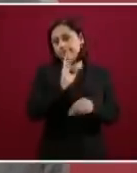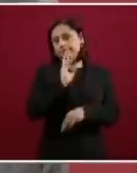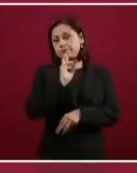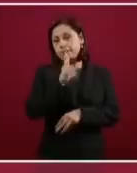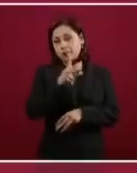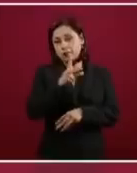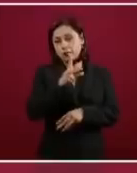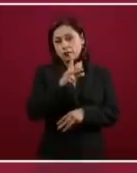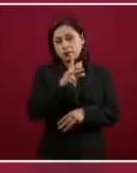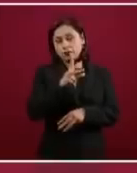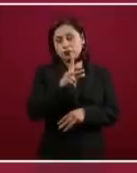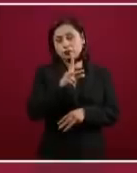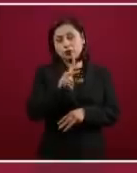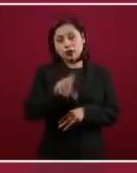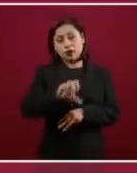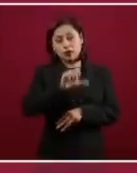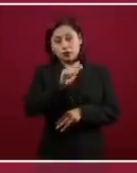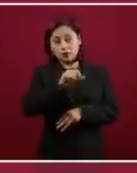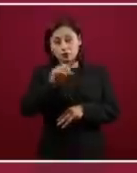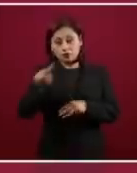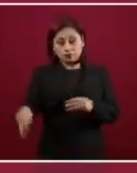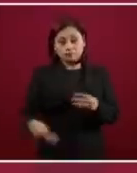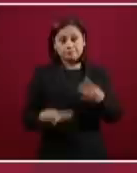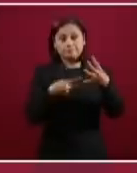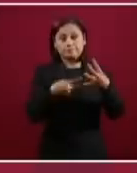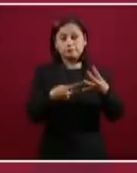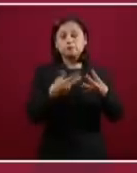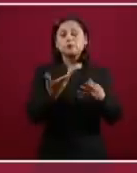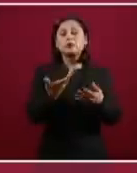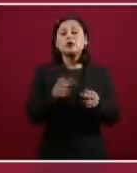y con 2 elementos adicionales,